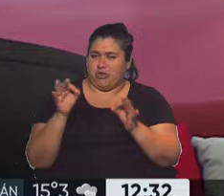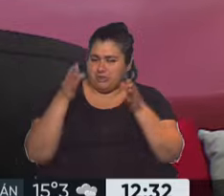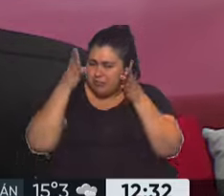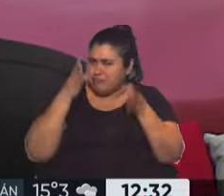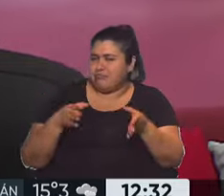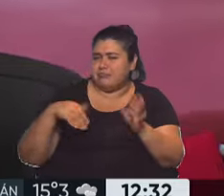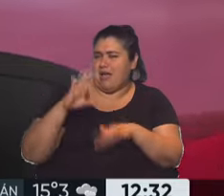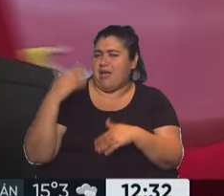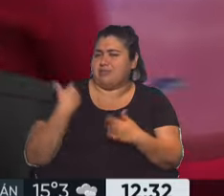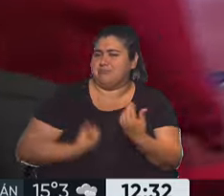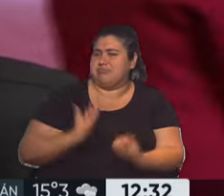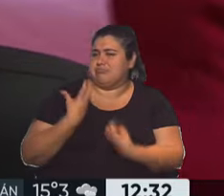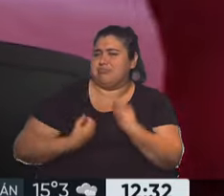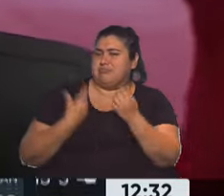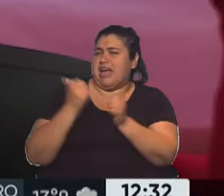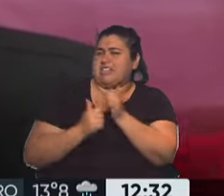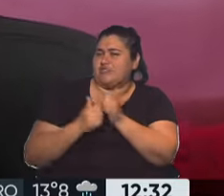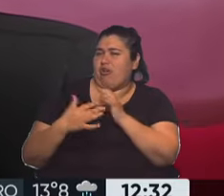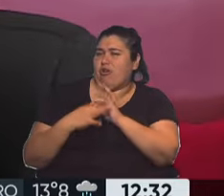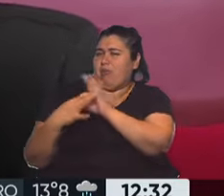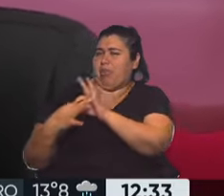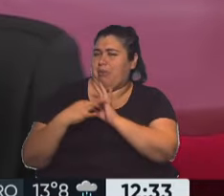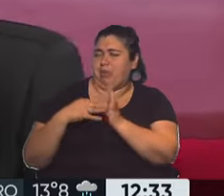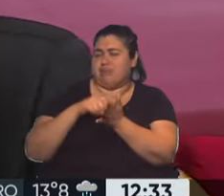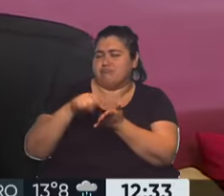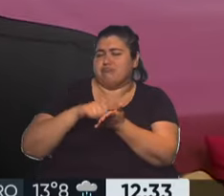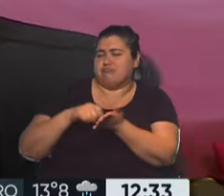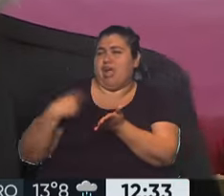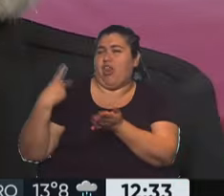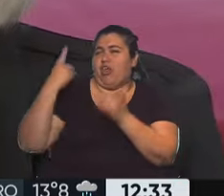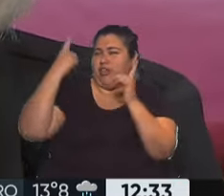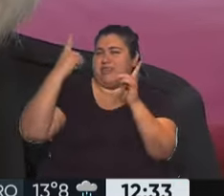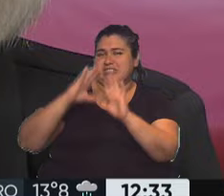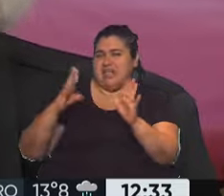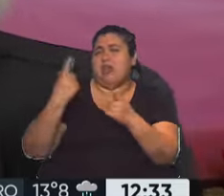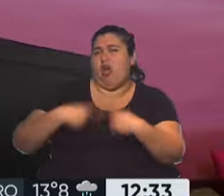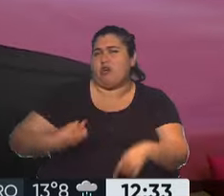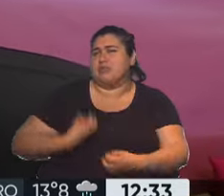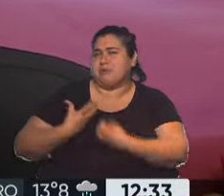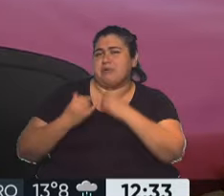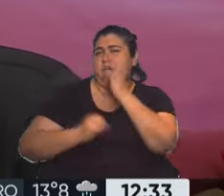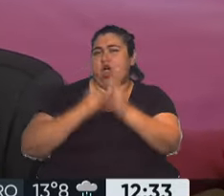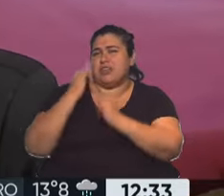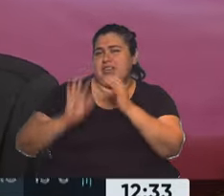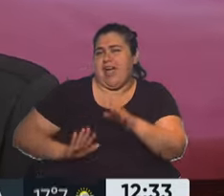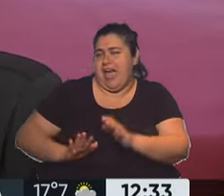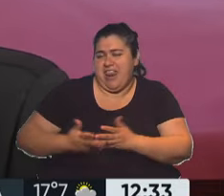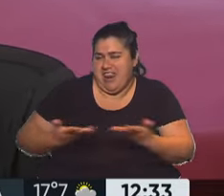podernos escribir y desarrollar una historia juntos que nos divirtiera y poder contar algunas cosas que teníamos ganas de